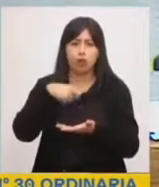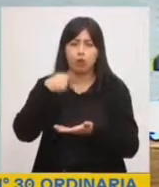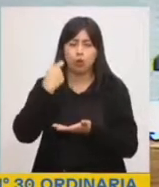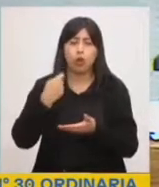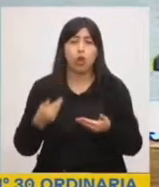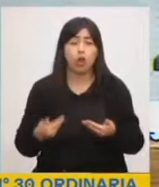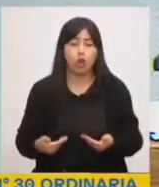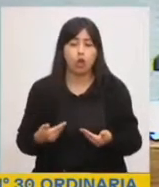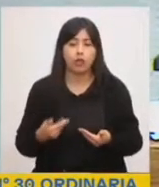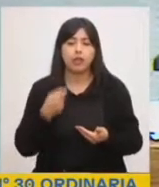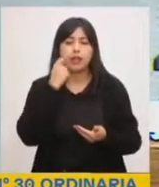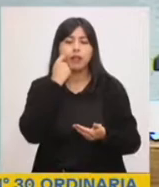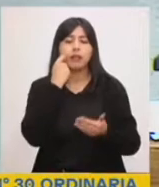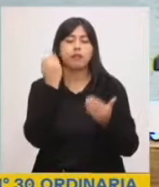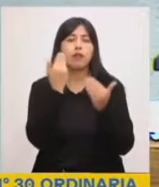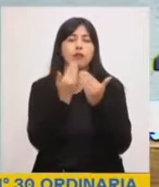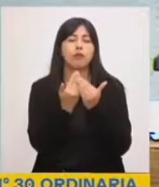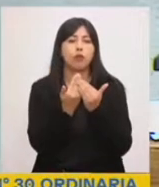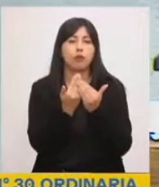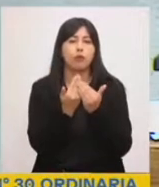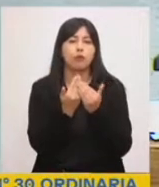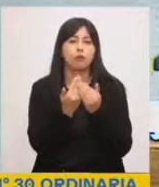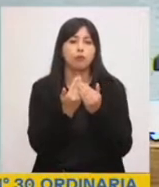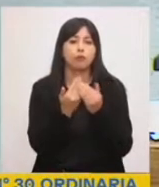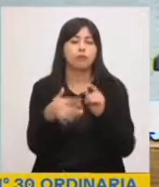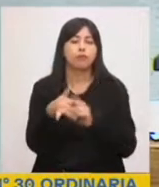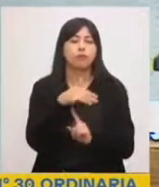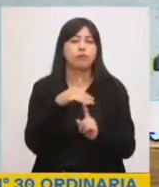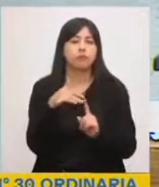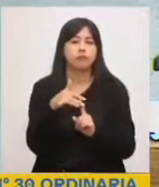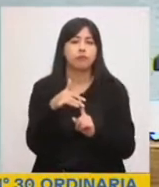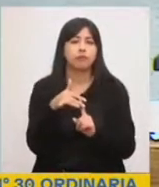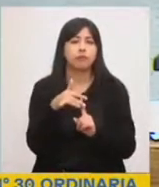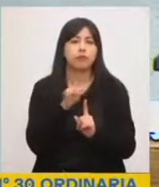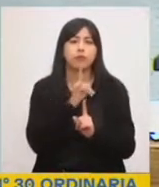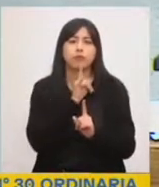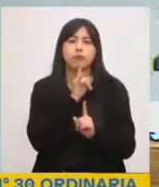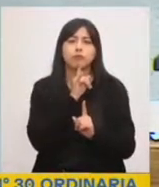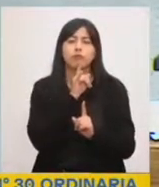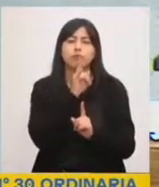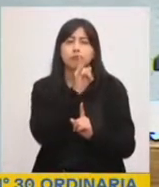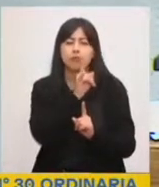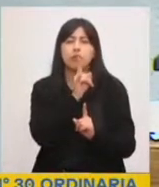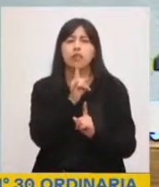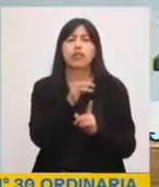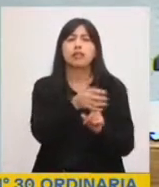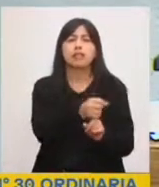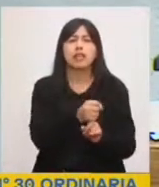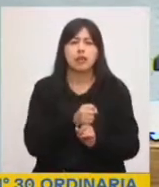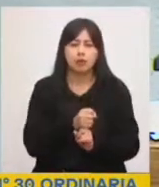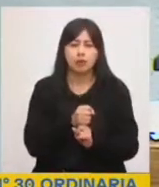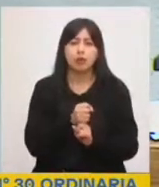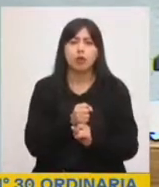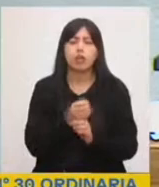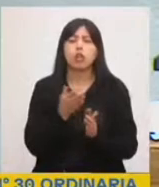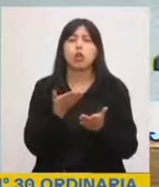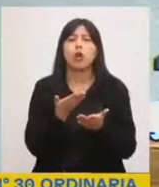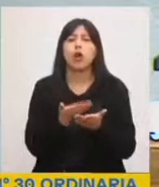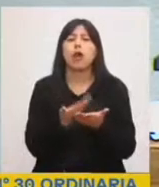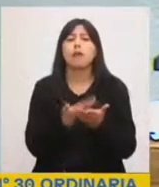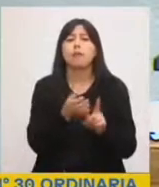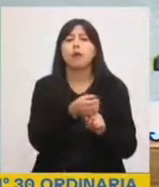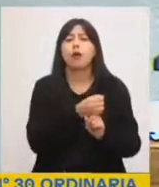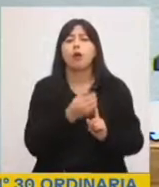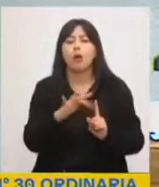enfrentamos fenómenos criminogénicos más sofisticados para el sicariato, el secuestro, la extorsión y el narcotráfico a gran escala. Esto